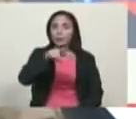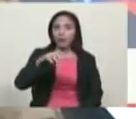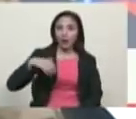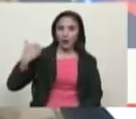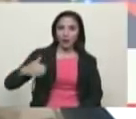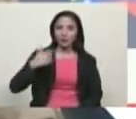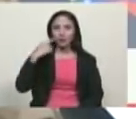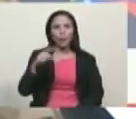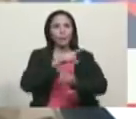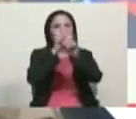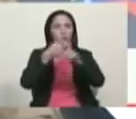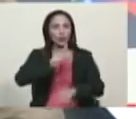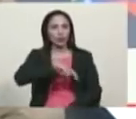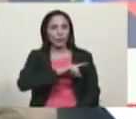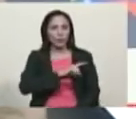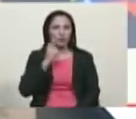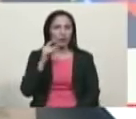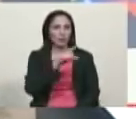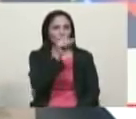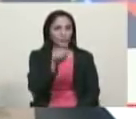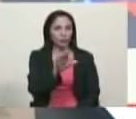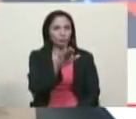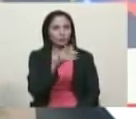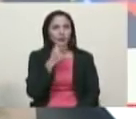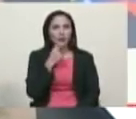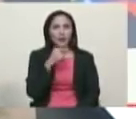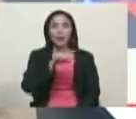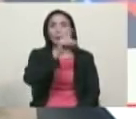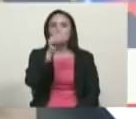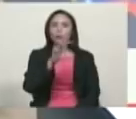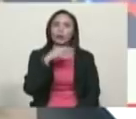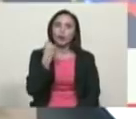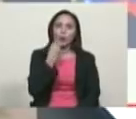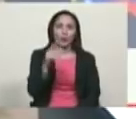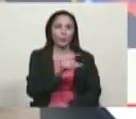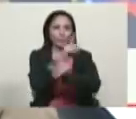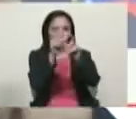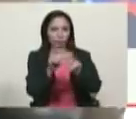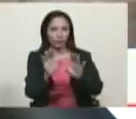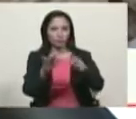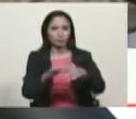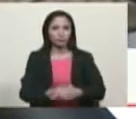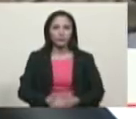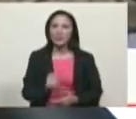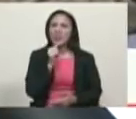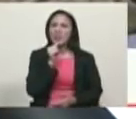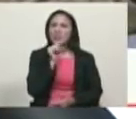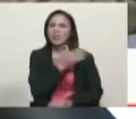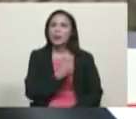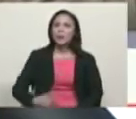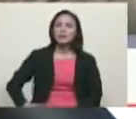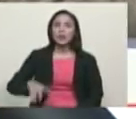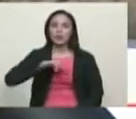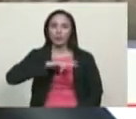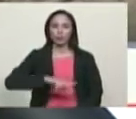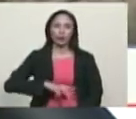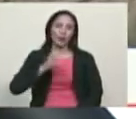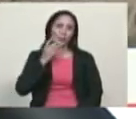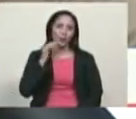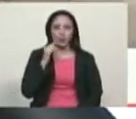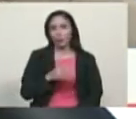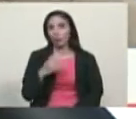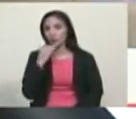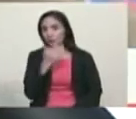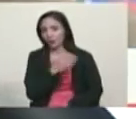hicieron la encuesta en España, le preguntaban a los jóvenes, ¿quién es el presidente de Portugal? Que está al lado